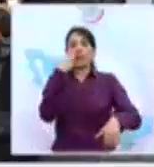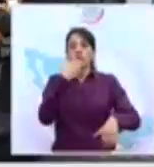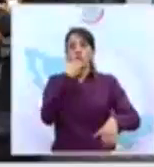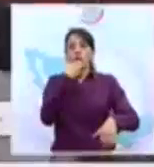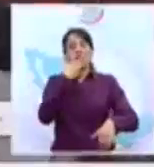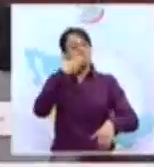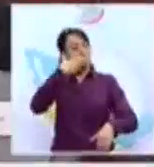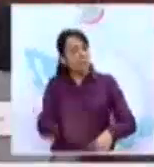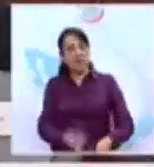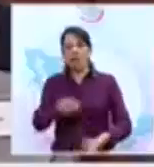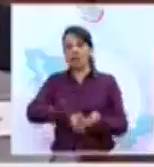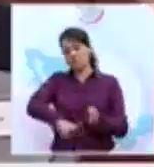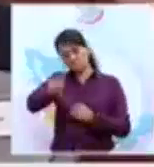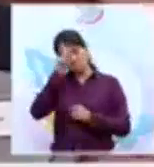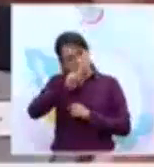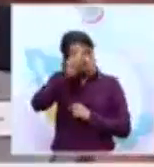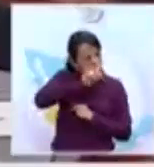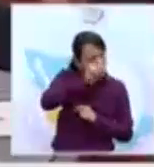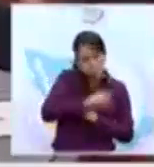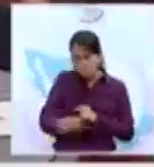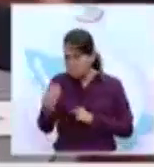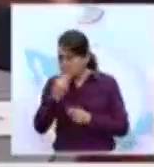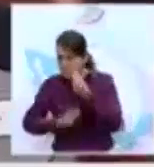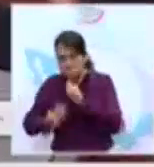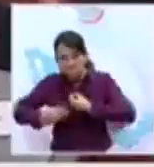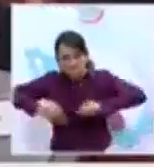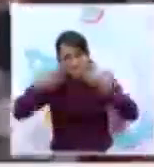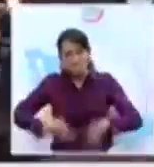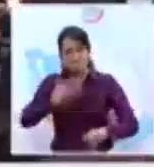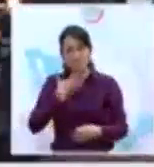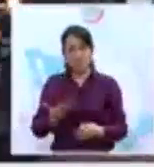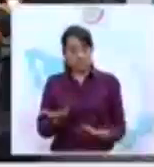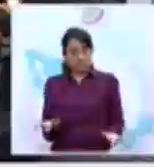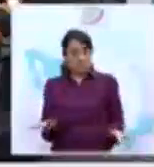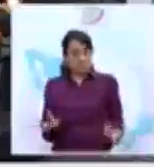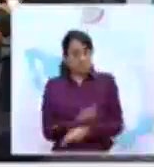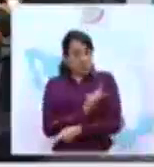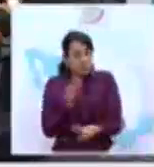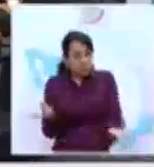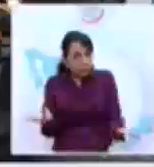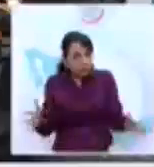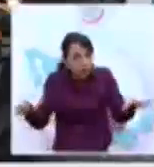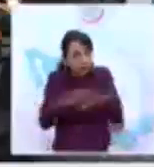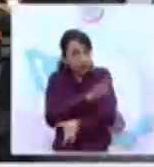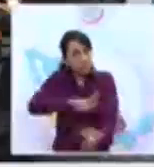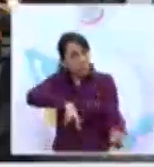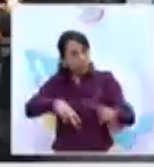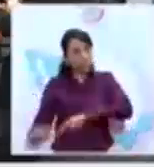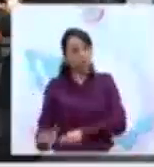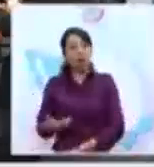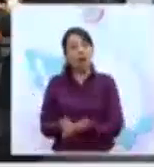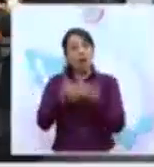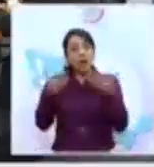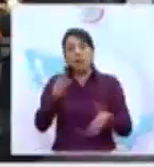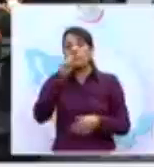niños. ¿Cómo es que hoy, en efecto, no solo la comida chatarra, sino también la